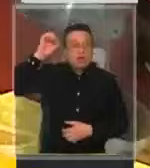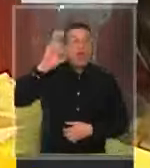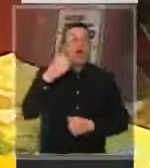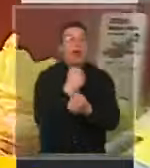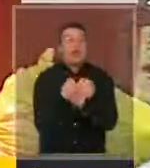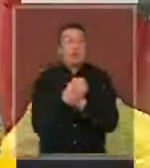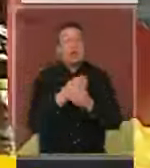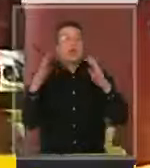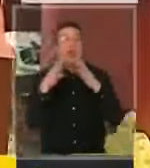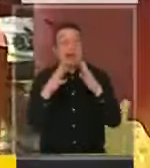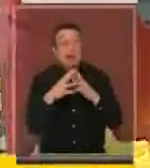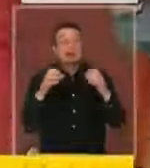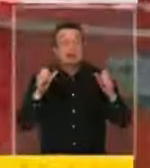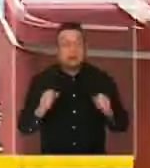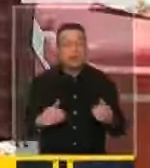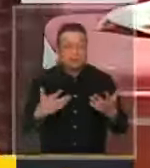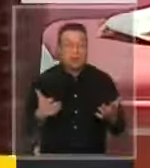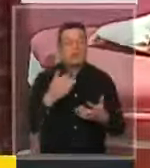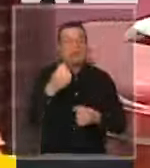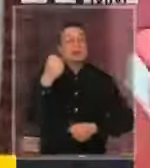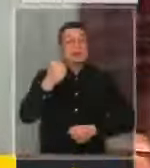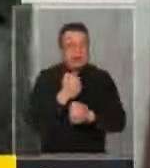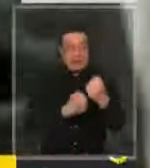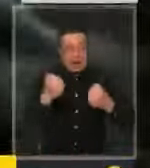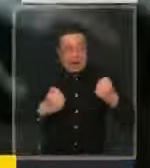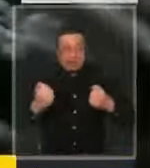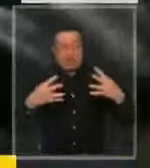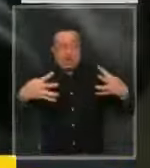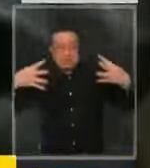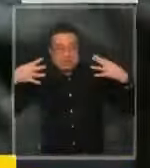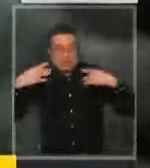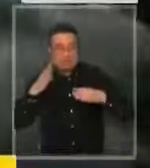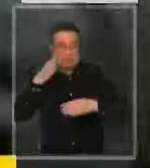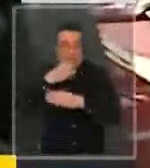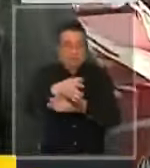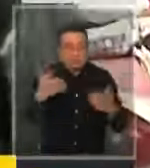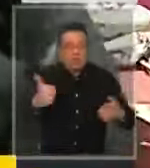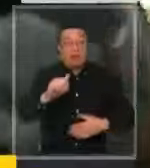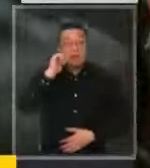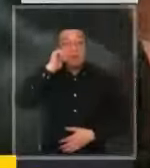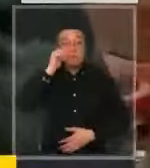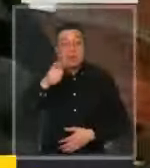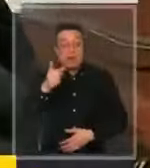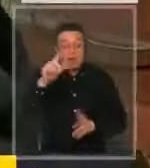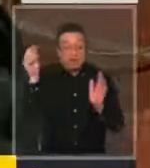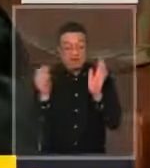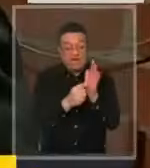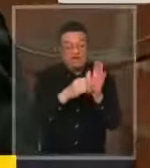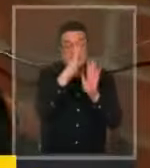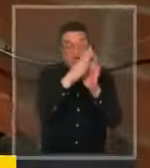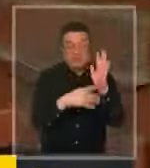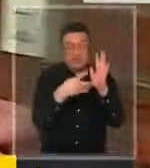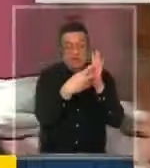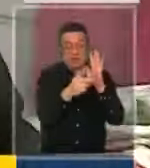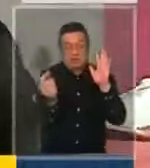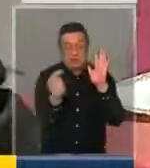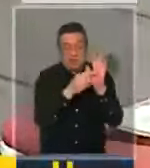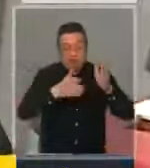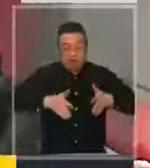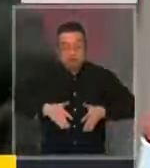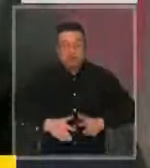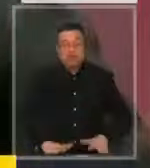que pueden también, exacto, en cierta medida, con camiones, llegar hasta ahí. Mañana tiene fecha programada esta mujer